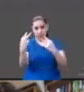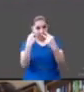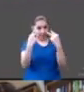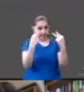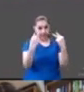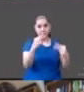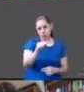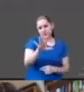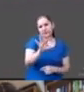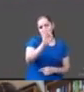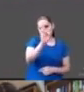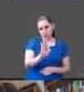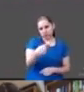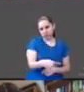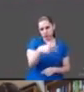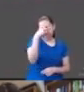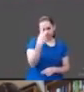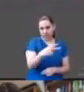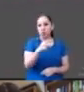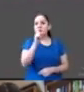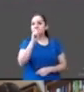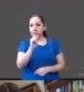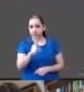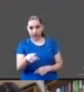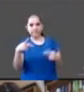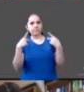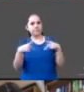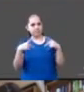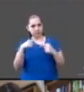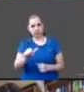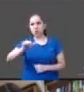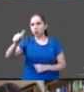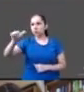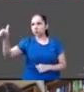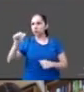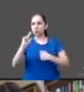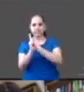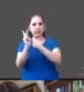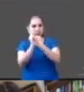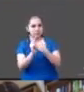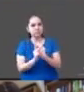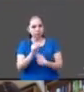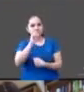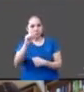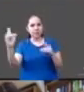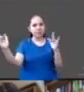personas que los vimos estamos acá, pero hubo personas que se conectaron de distintos